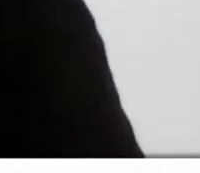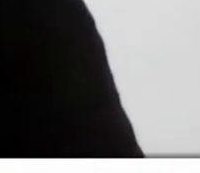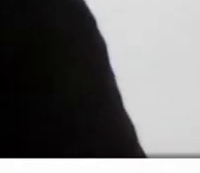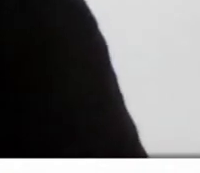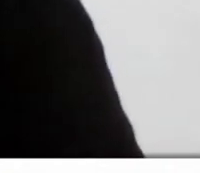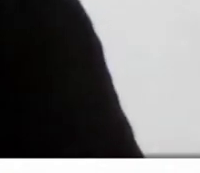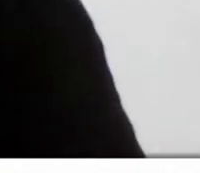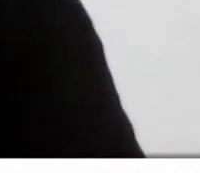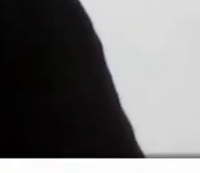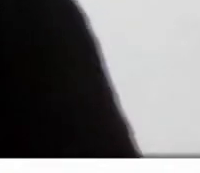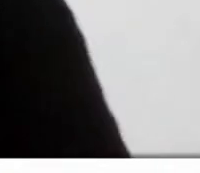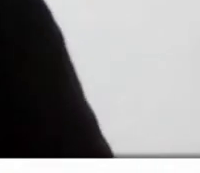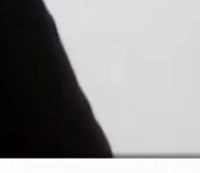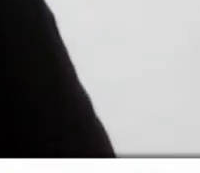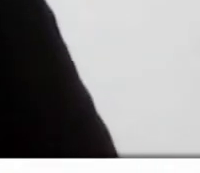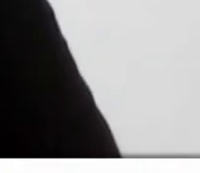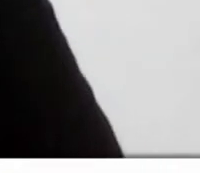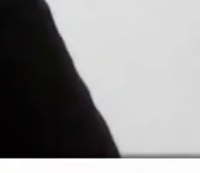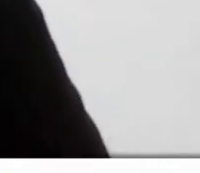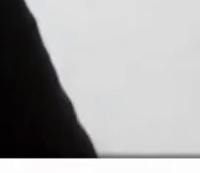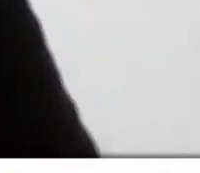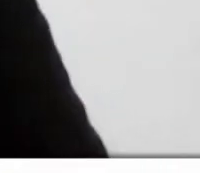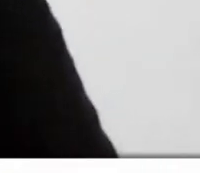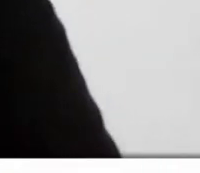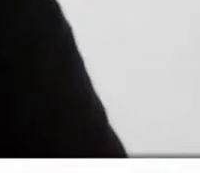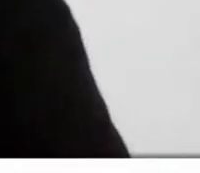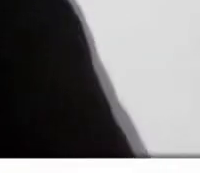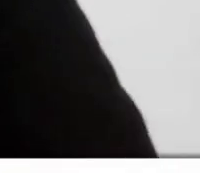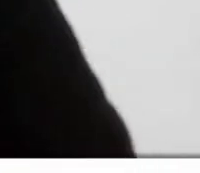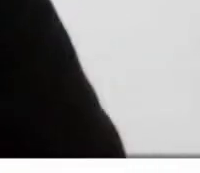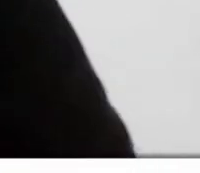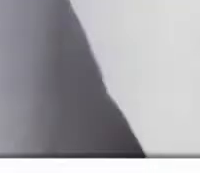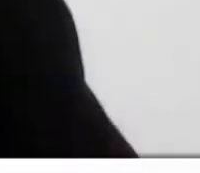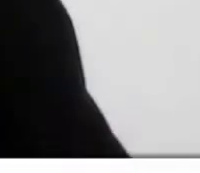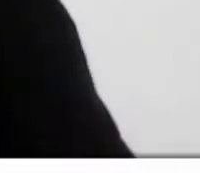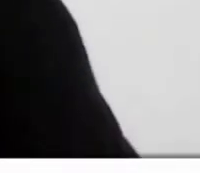Eso por un lado. Y por otro lado, con el otro proyecto,